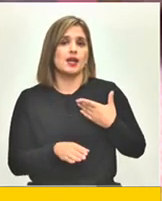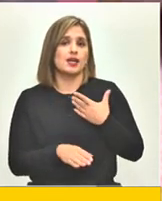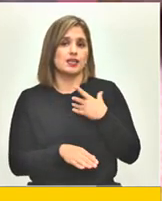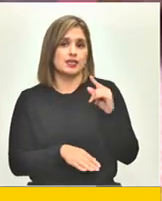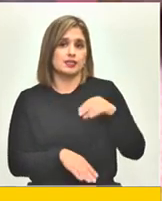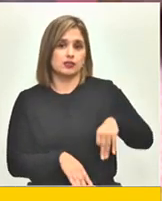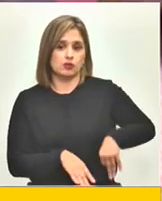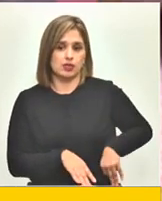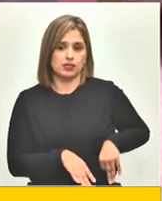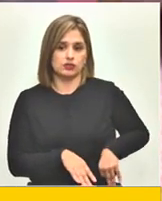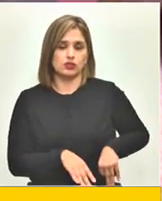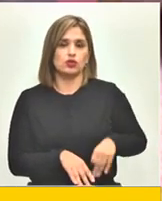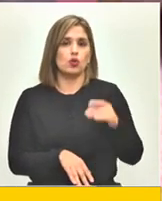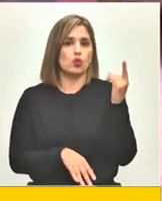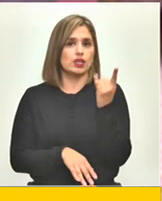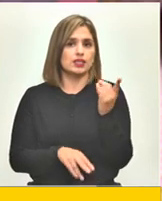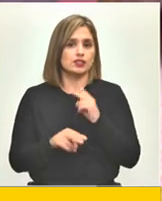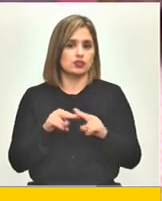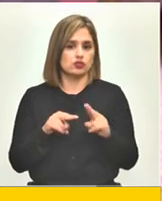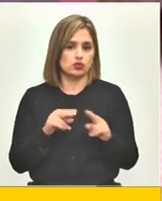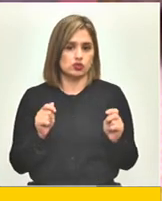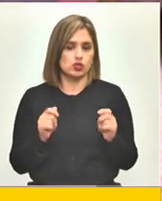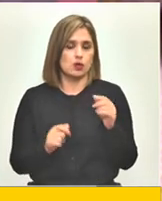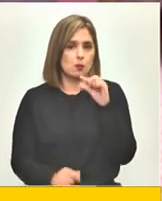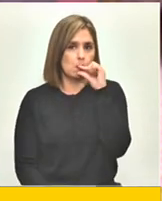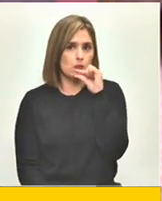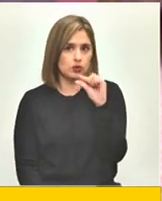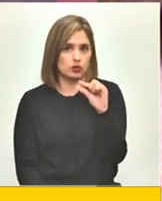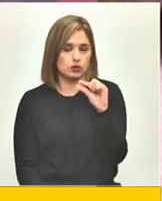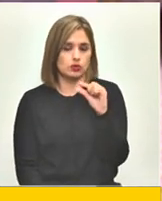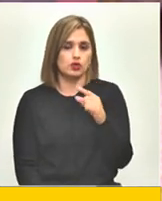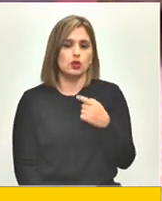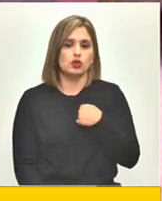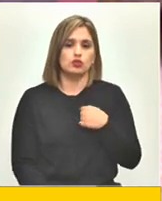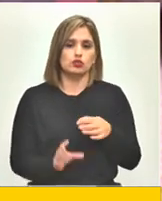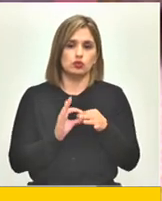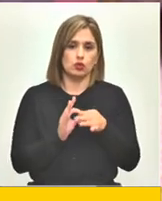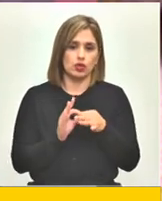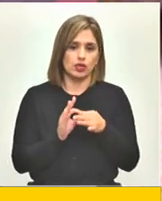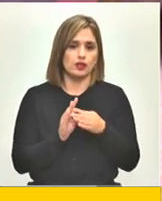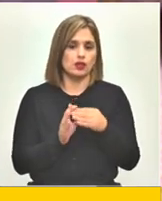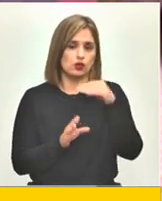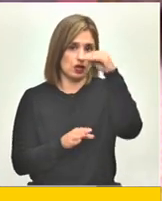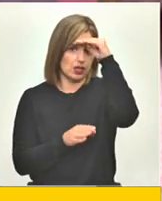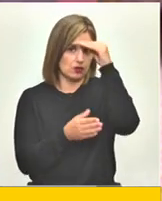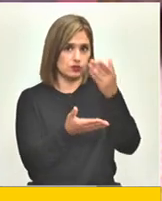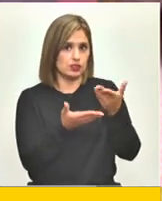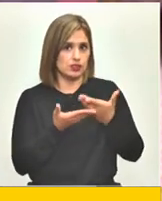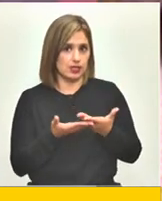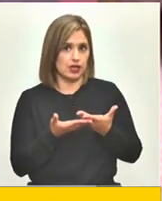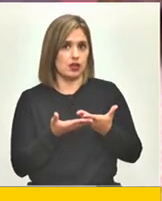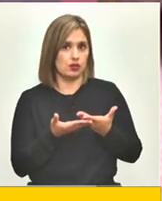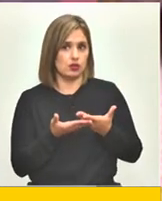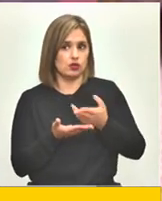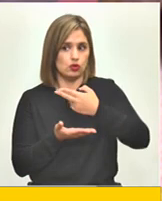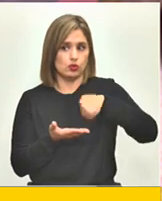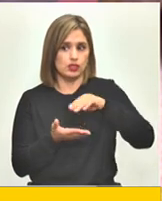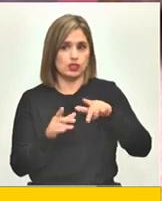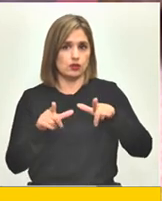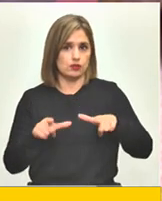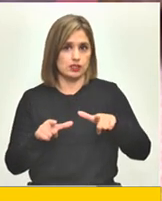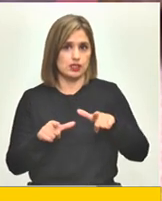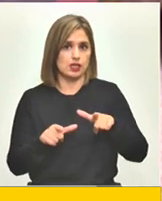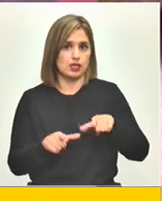es urgente que estos temas se resuelvan a la brevedad yo agradezco la confianza que los dirigentes han tenido con nuestra oficina